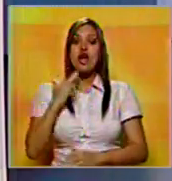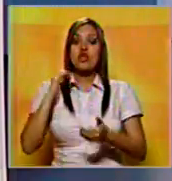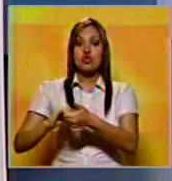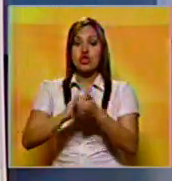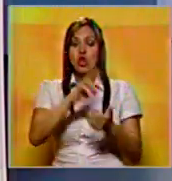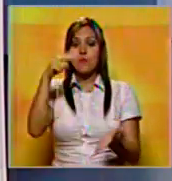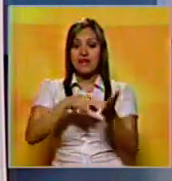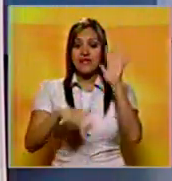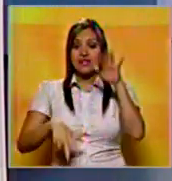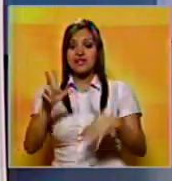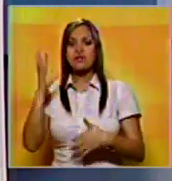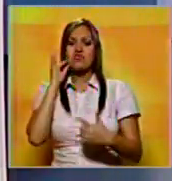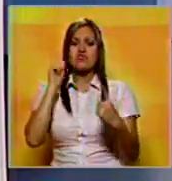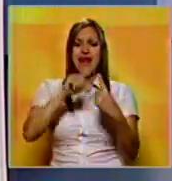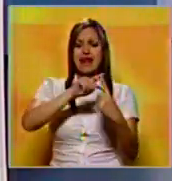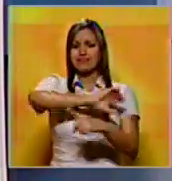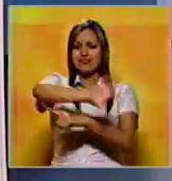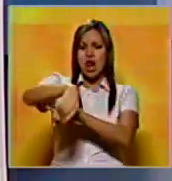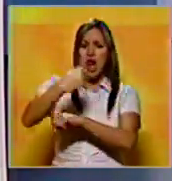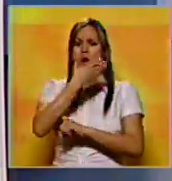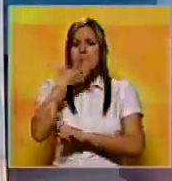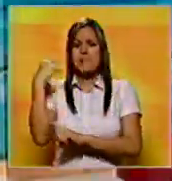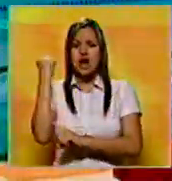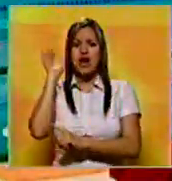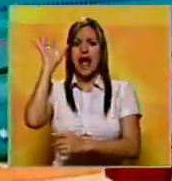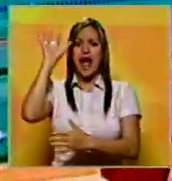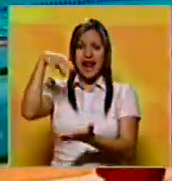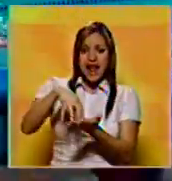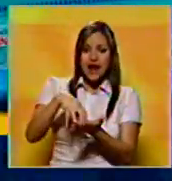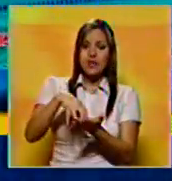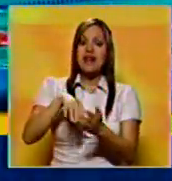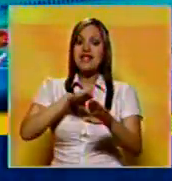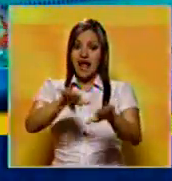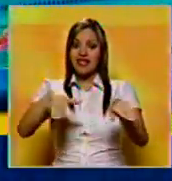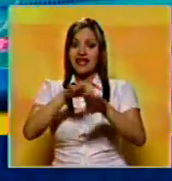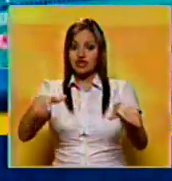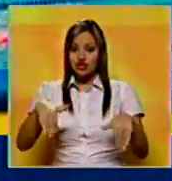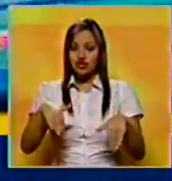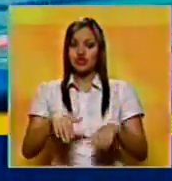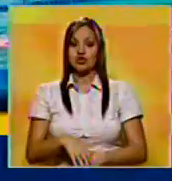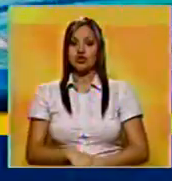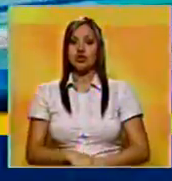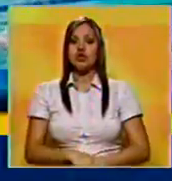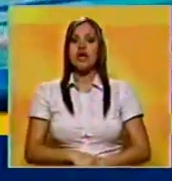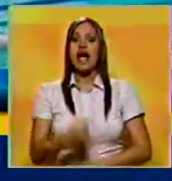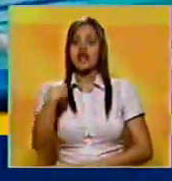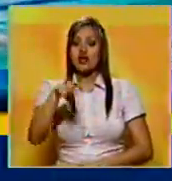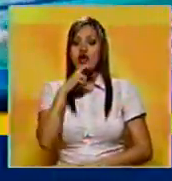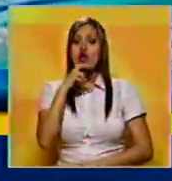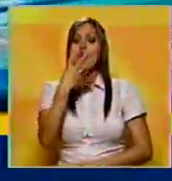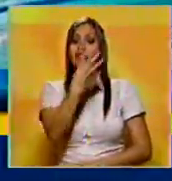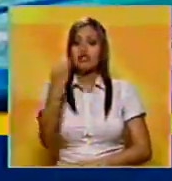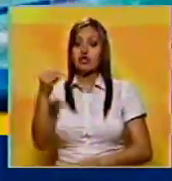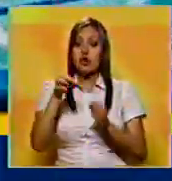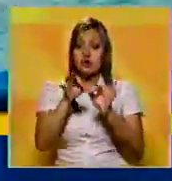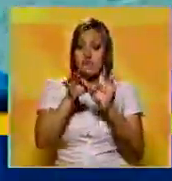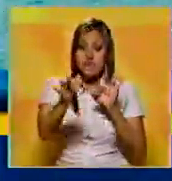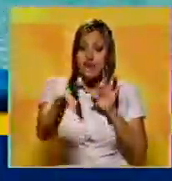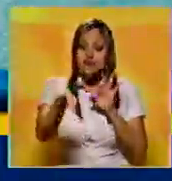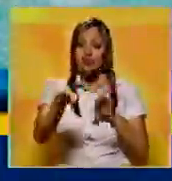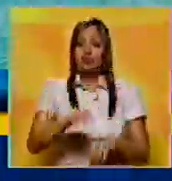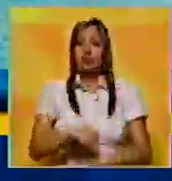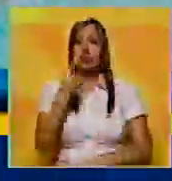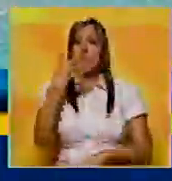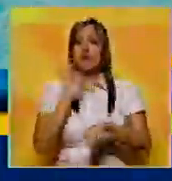la que Andreína Pinto arrasó en la natación. La aragüeña suma 5 doradas en estos Juegos. Andreína Pinto logró el oro en los 400 metros combinados, con un